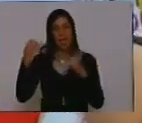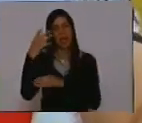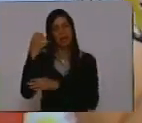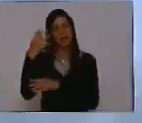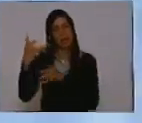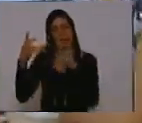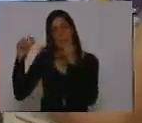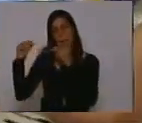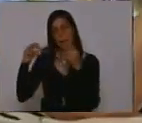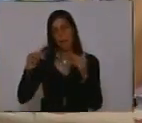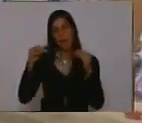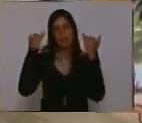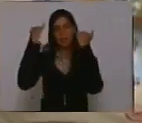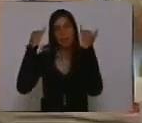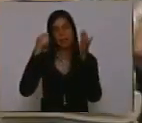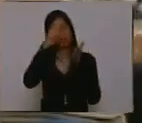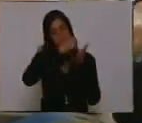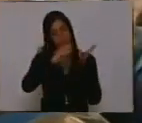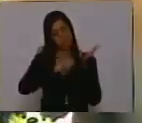destinado